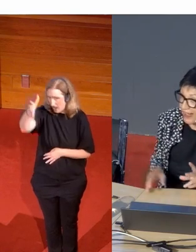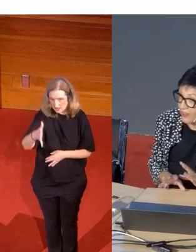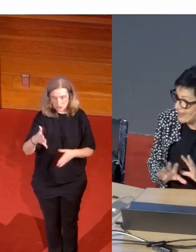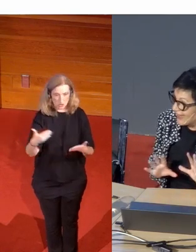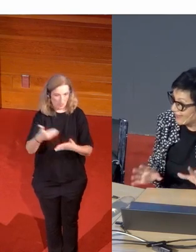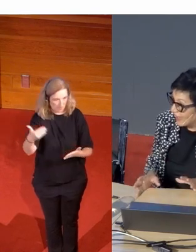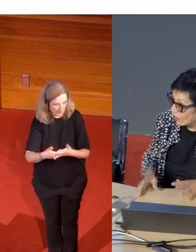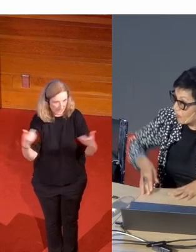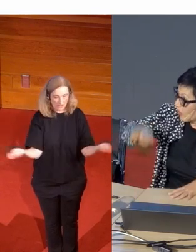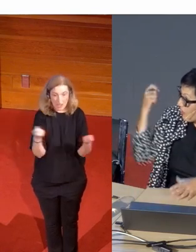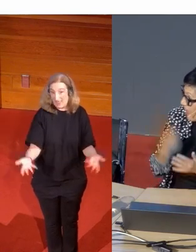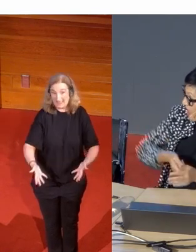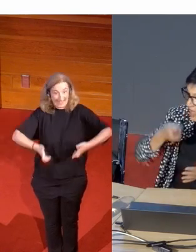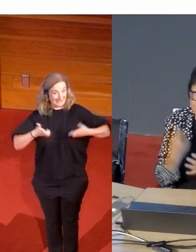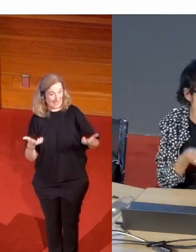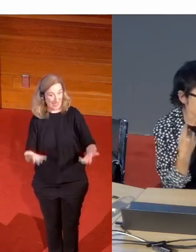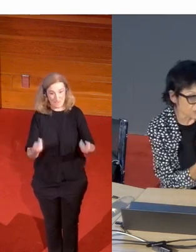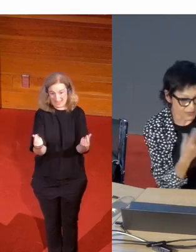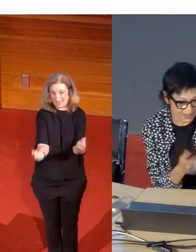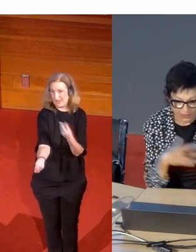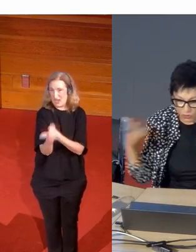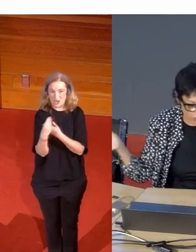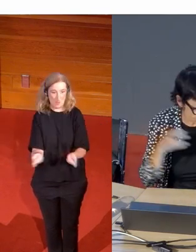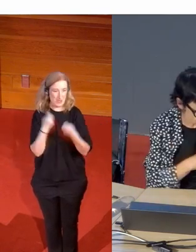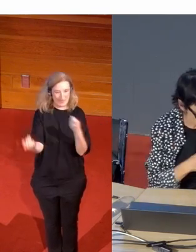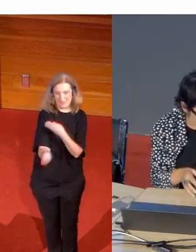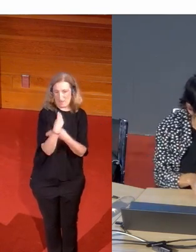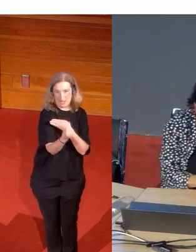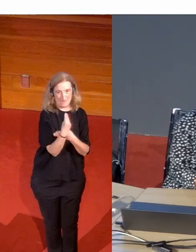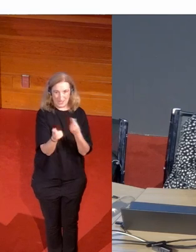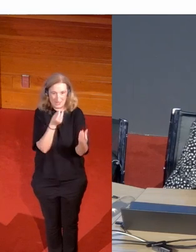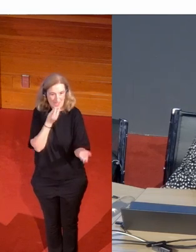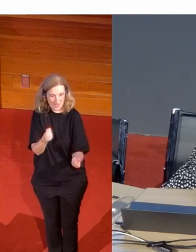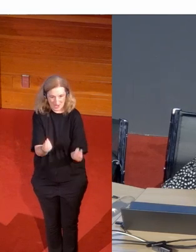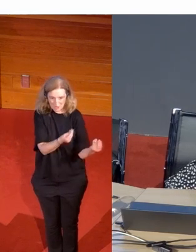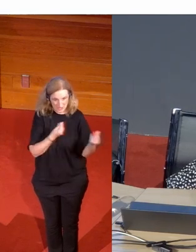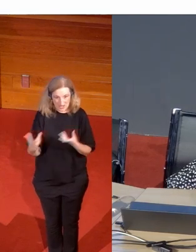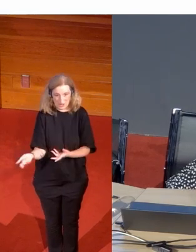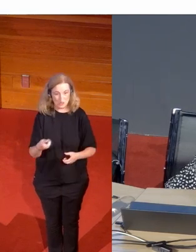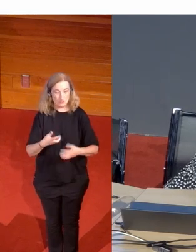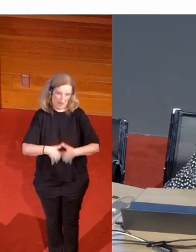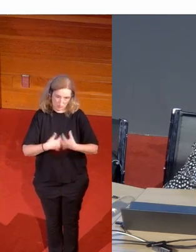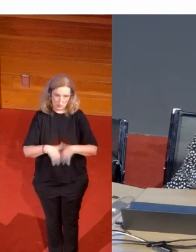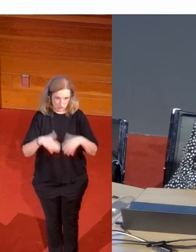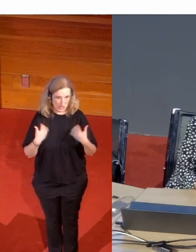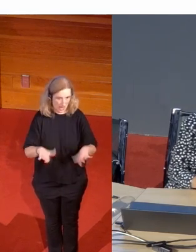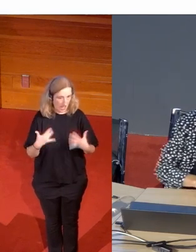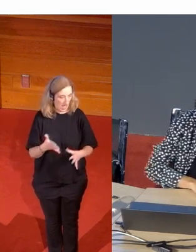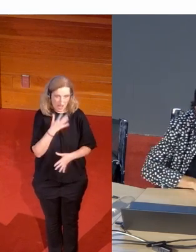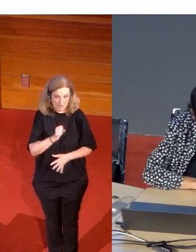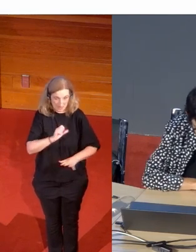medios de comunicación están encantados porque venga pasta de publicidad de uno y del otro están encantados una industria